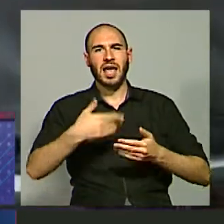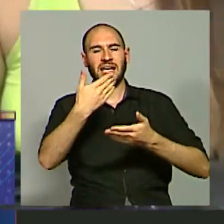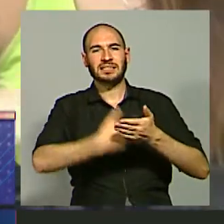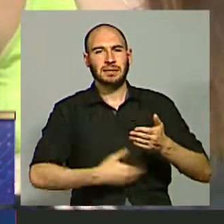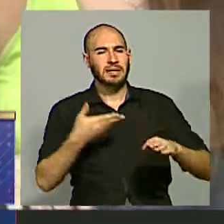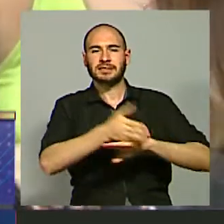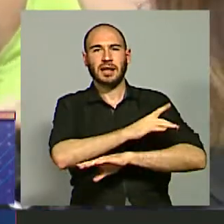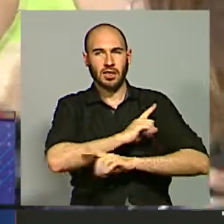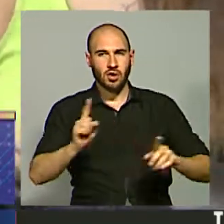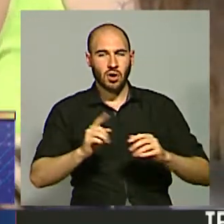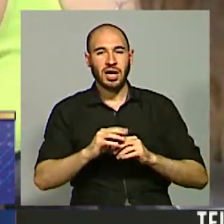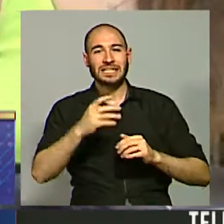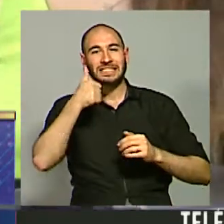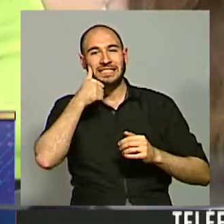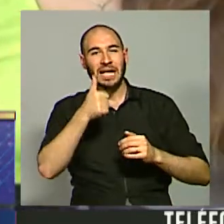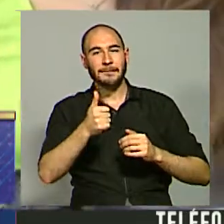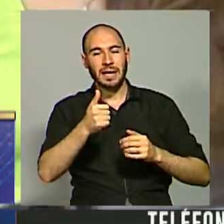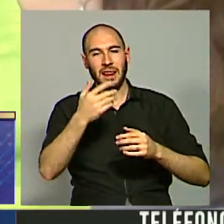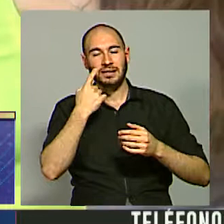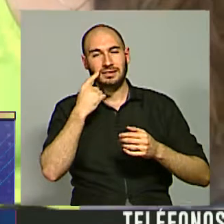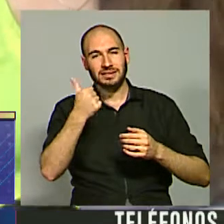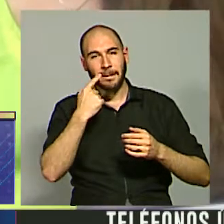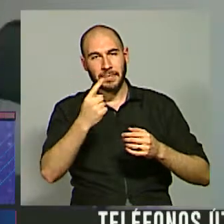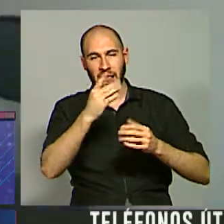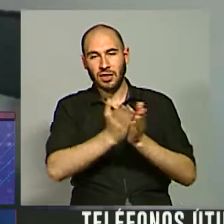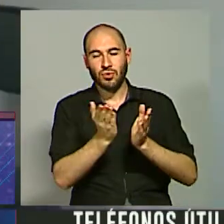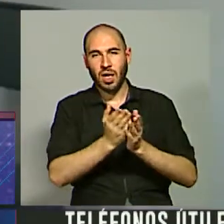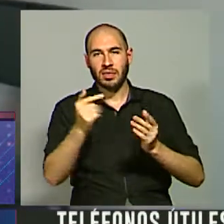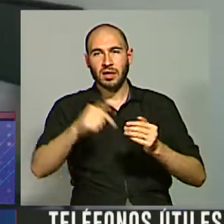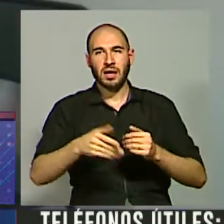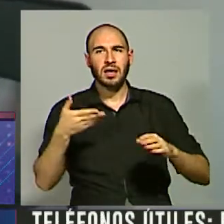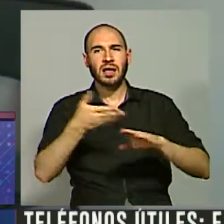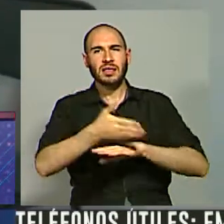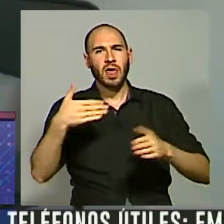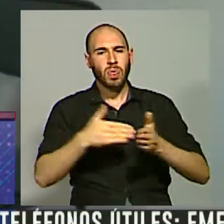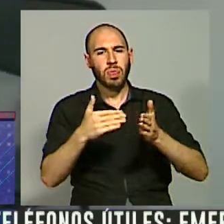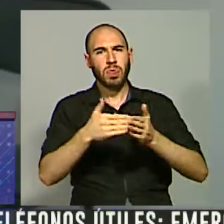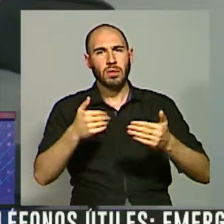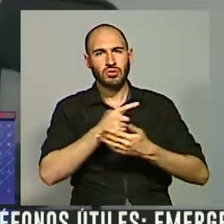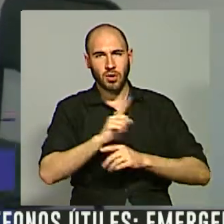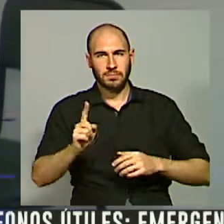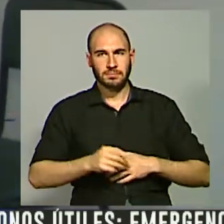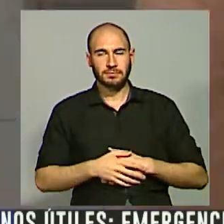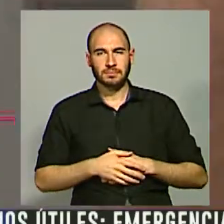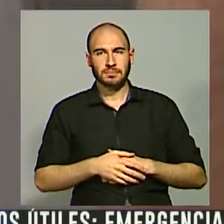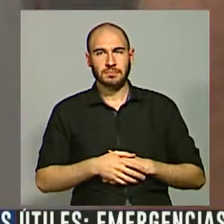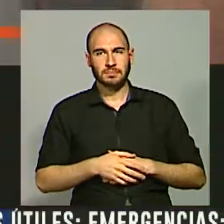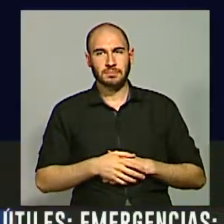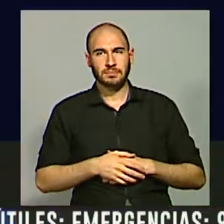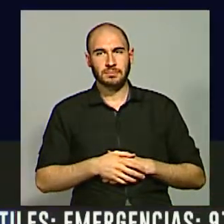de ingreso y unos 6.000 estudiantes de formación docente se niegan al ingreso restricto.